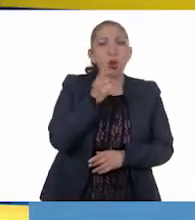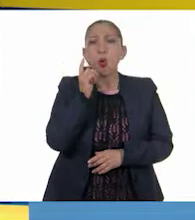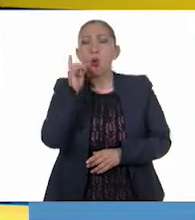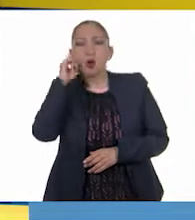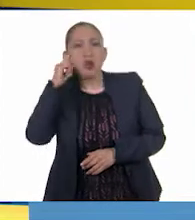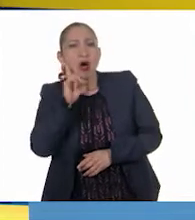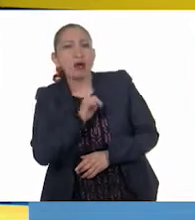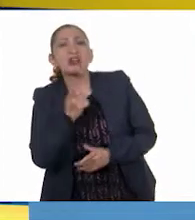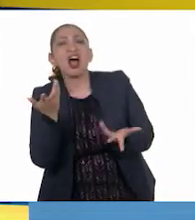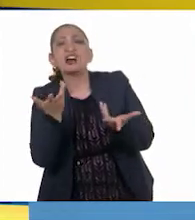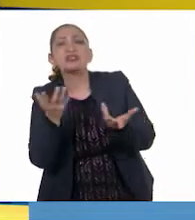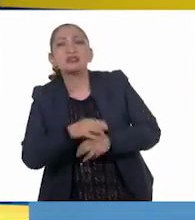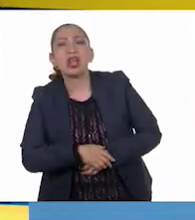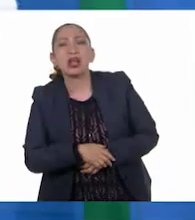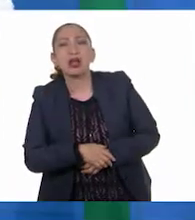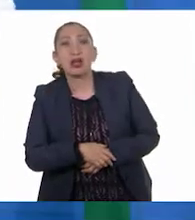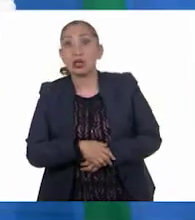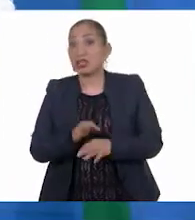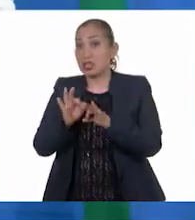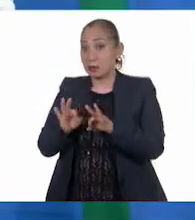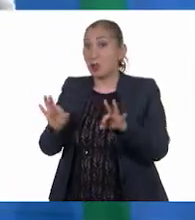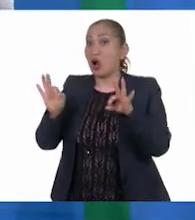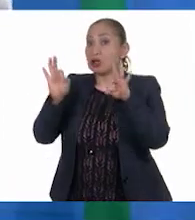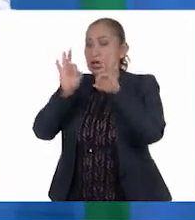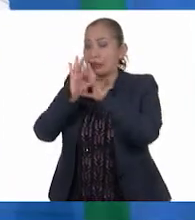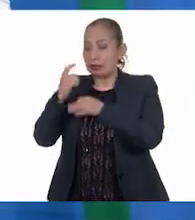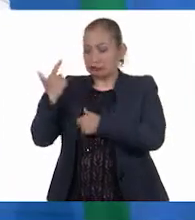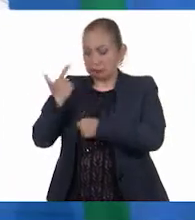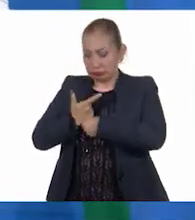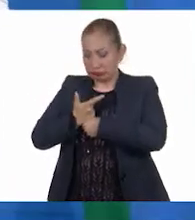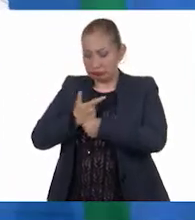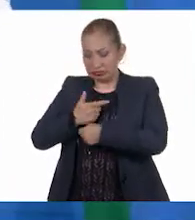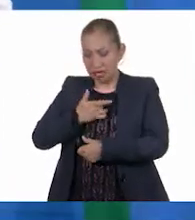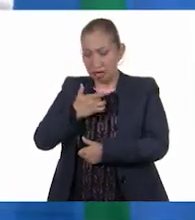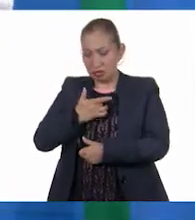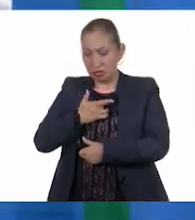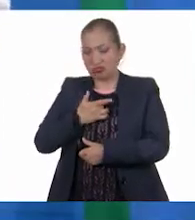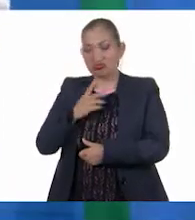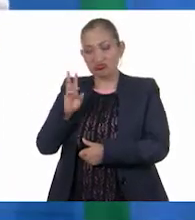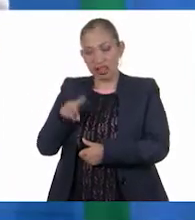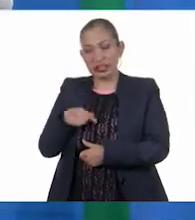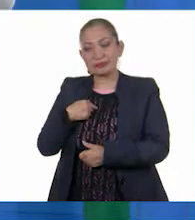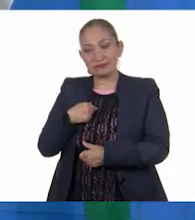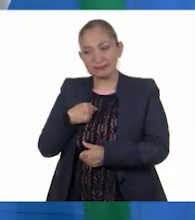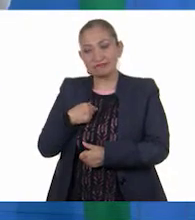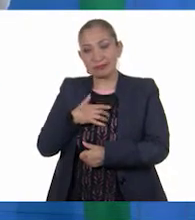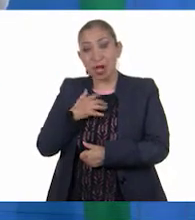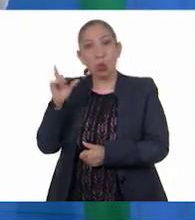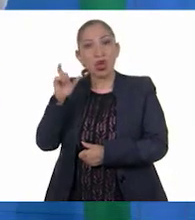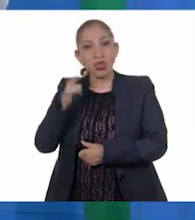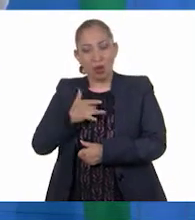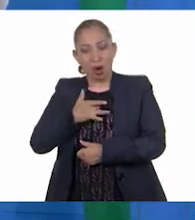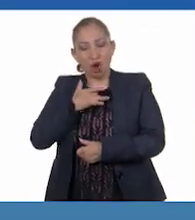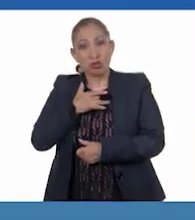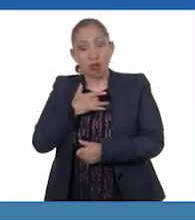enojados? Qué importante es reconocer lo que sentimos, ¿no? Especialmente cuando es una emoción tan intensa